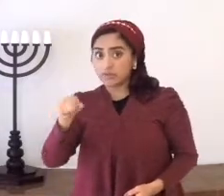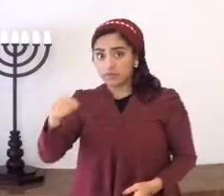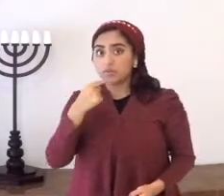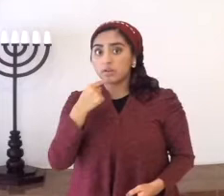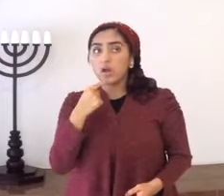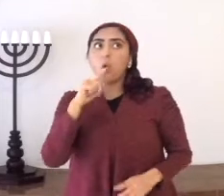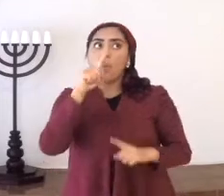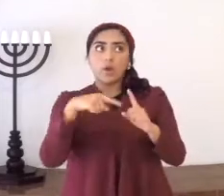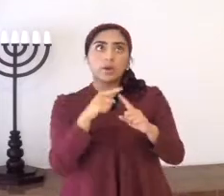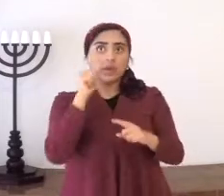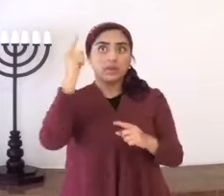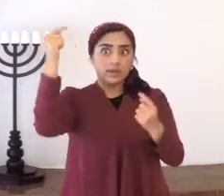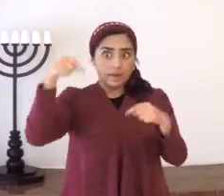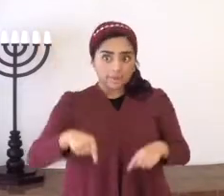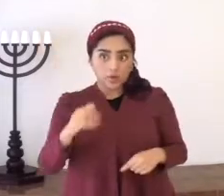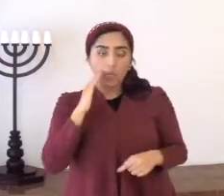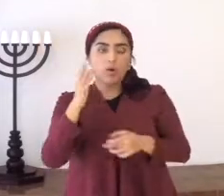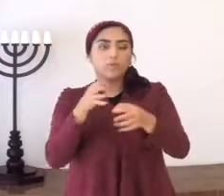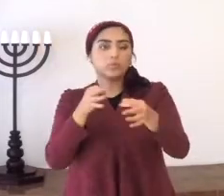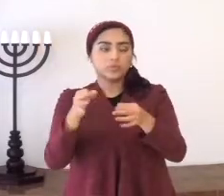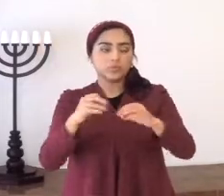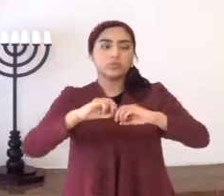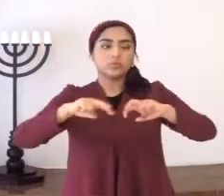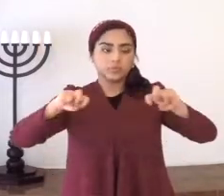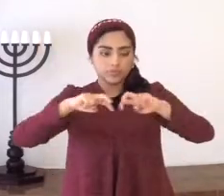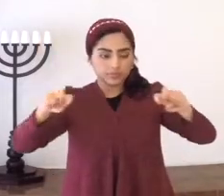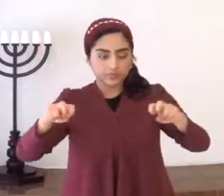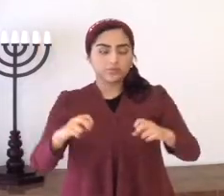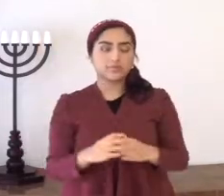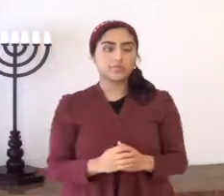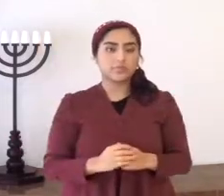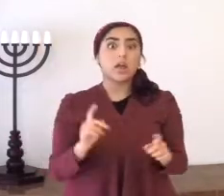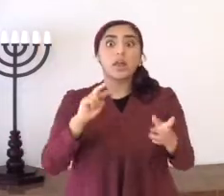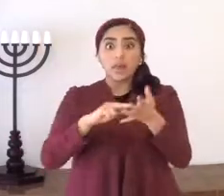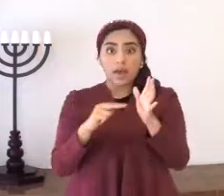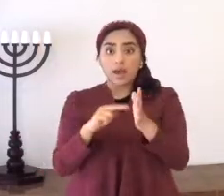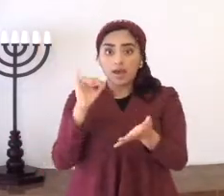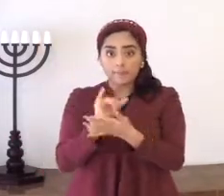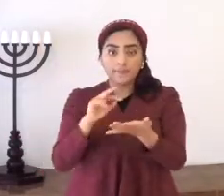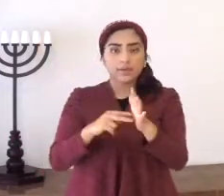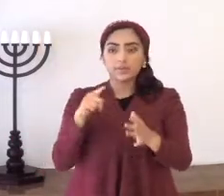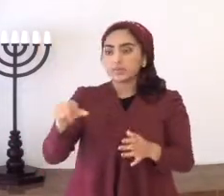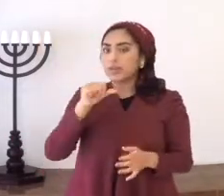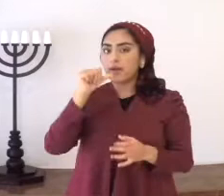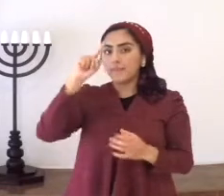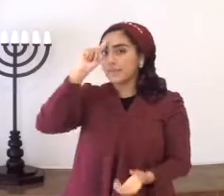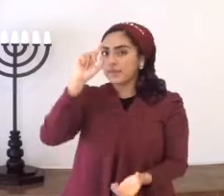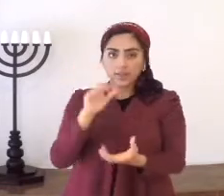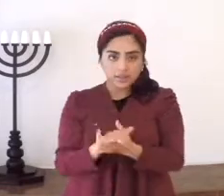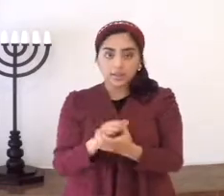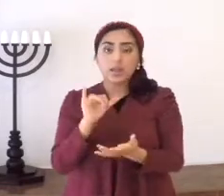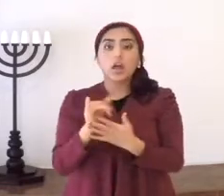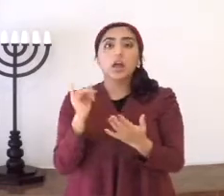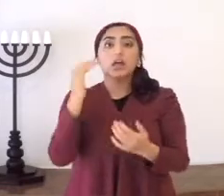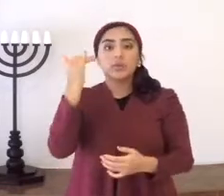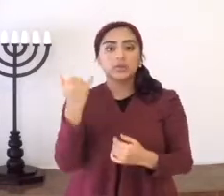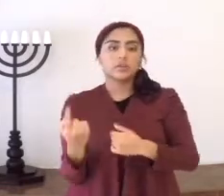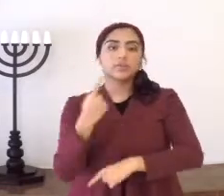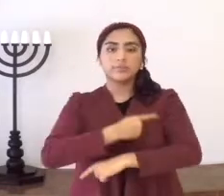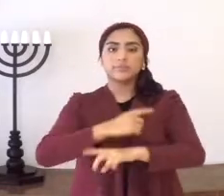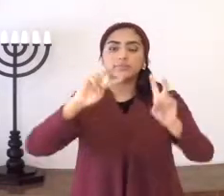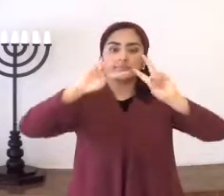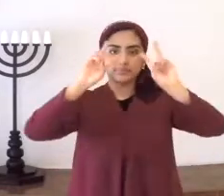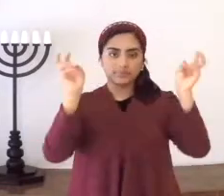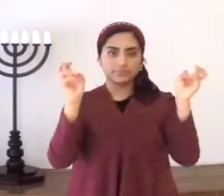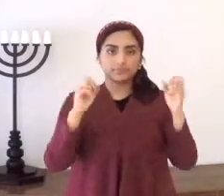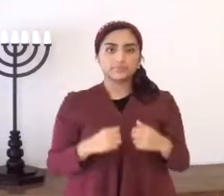dicen: cuando venga Yahshua nos va a aclarar las cosas. Eso está dando a entender que él no cree que Yahshua es Elohim, o ella no cree que Yahshua es Elohim. Por